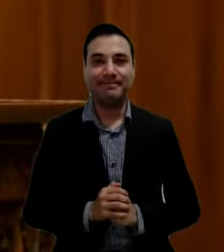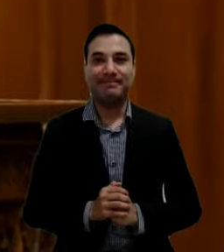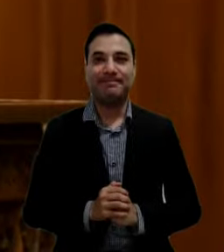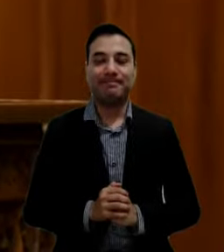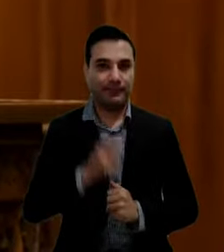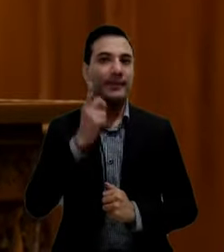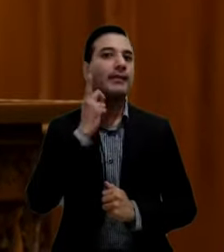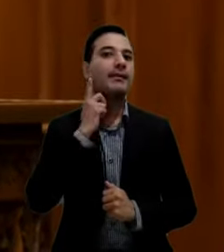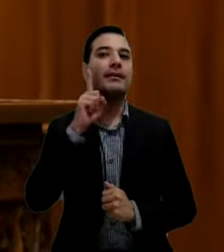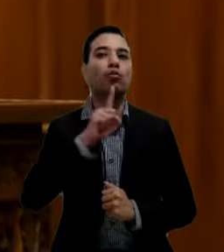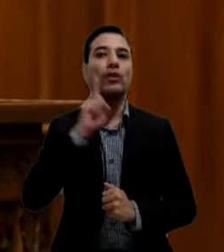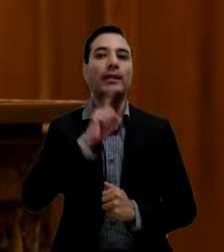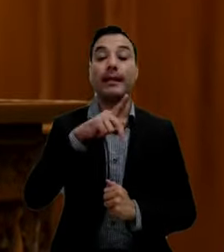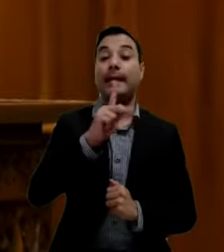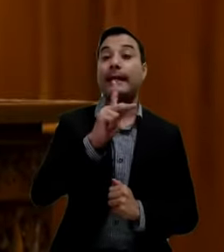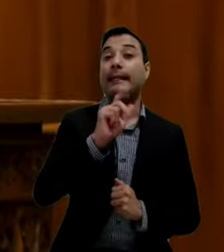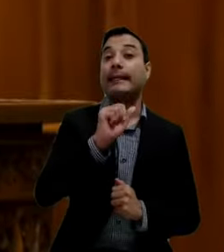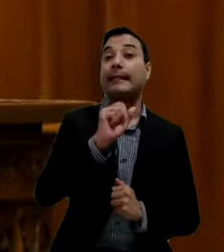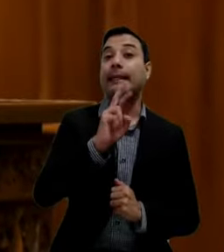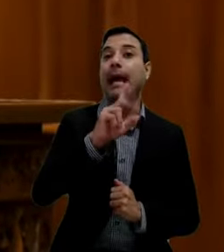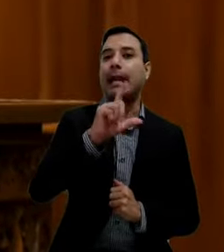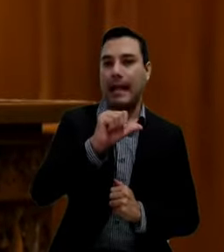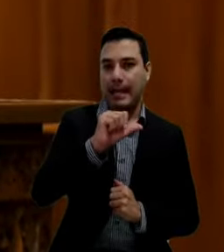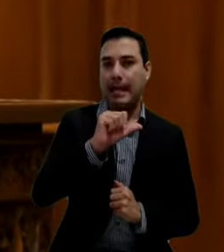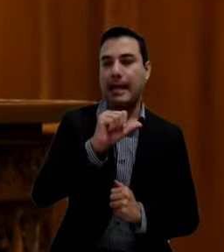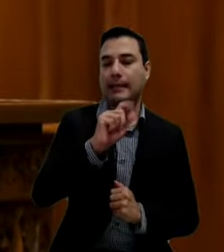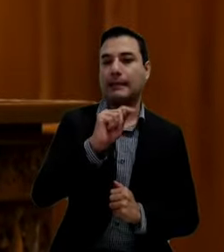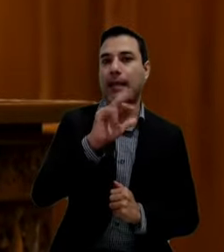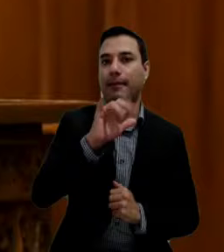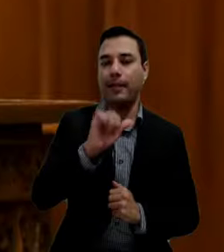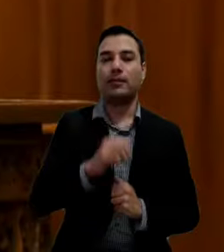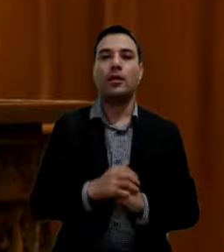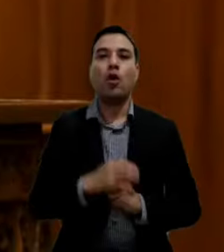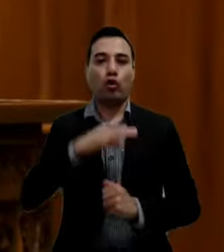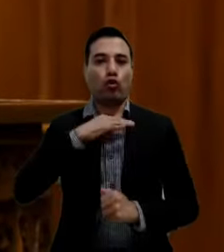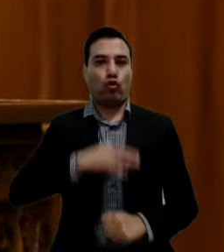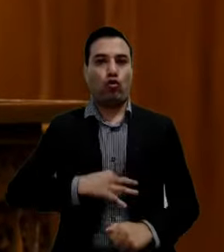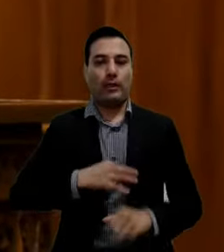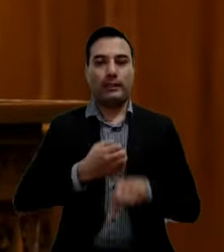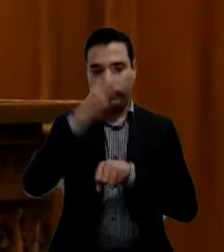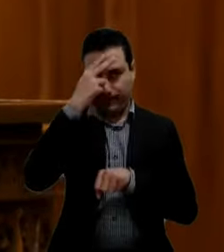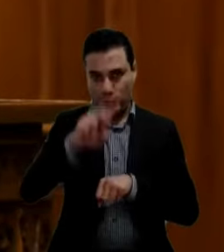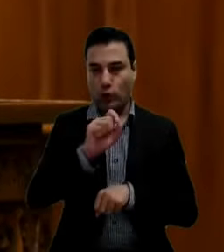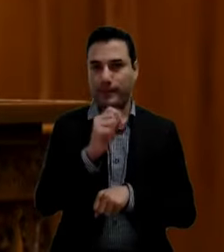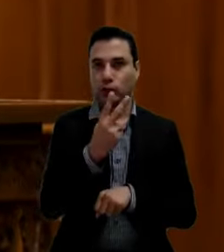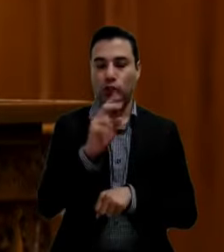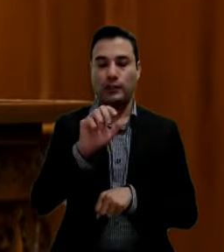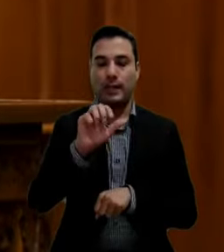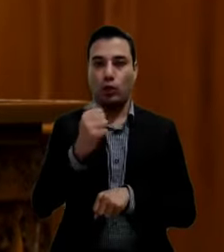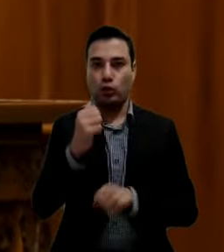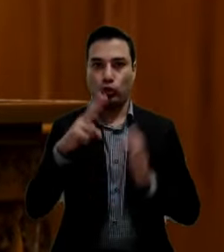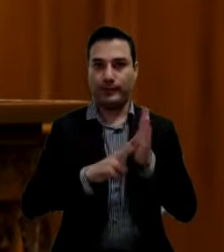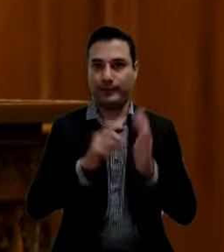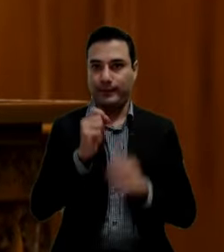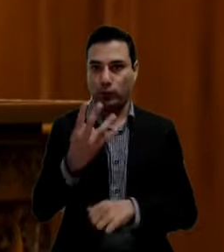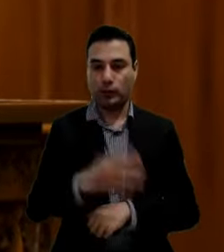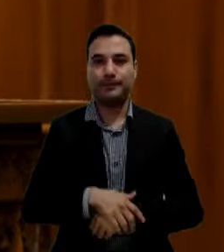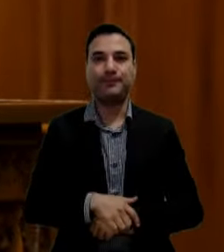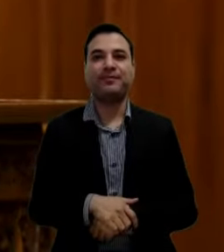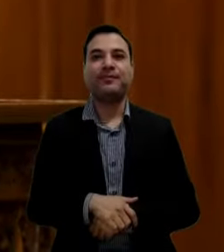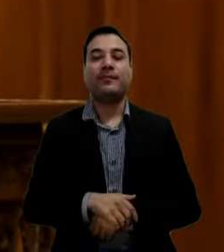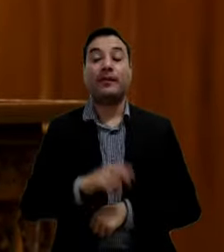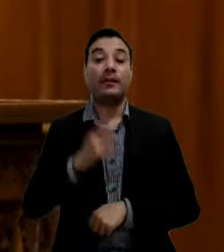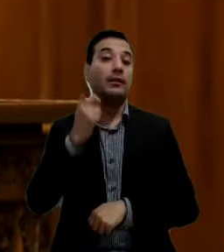Diputada Carla Gabriela Esperanza Aguilar Talavera, Toluca, Estado de México, a 22 de agosto de 2024. Diputado Jesús